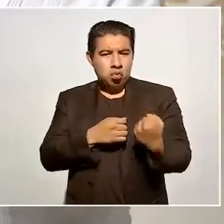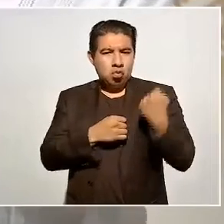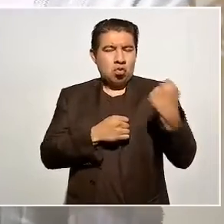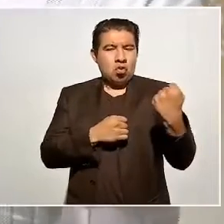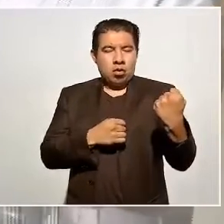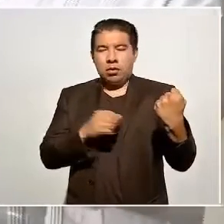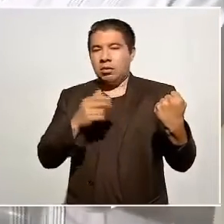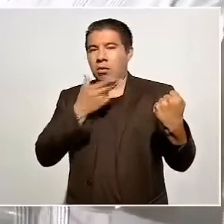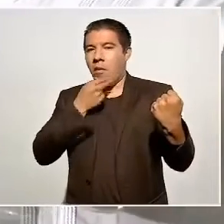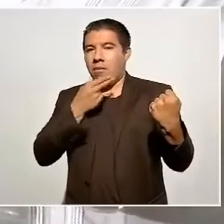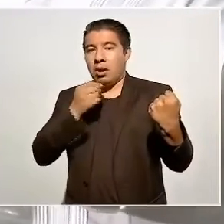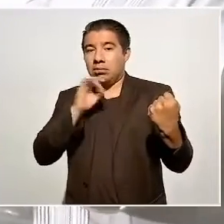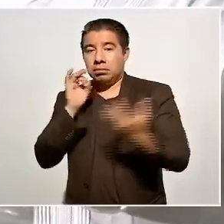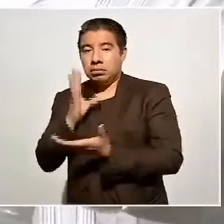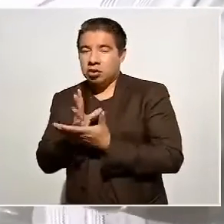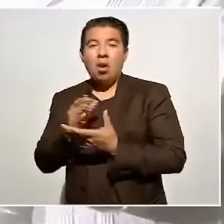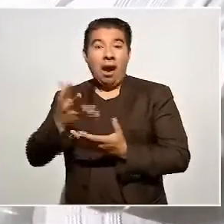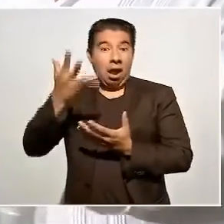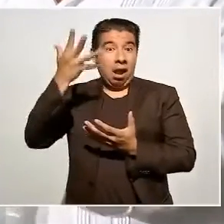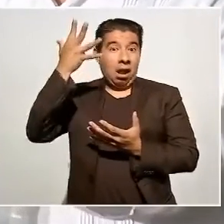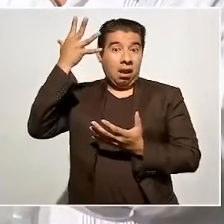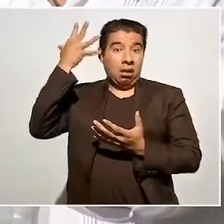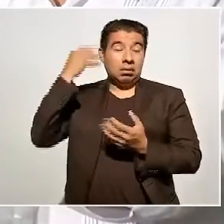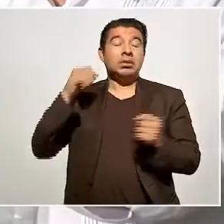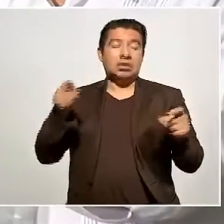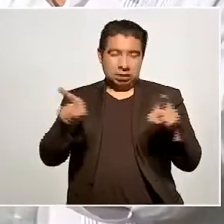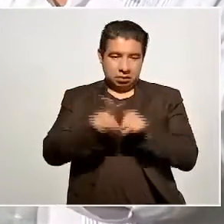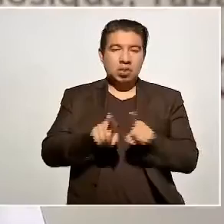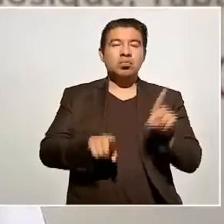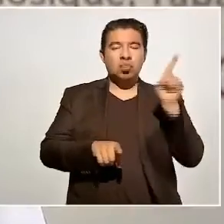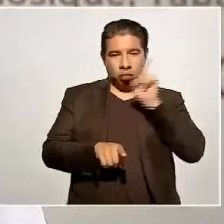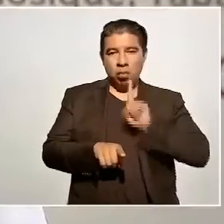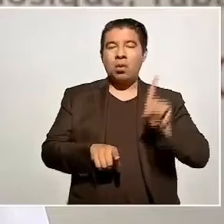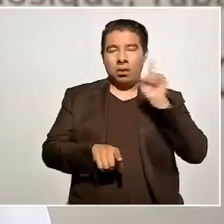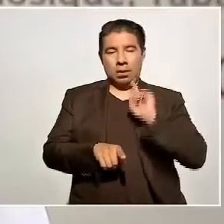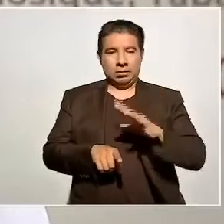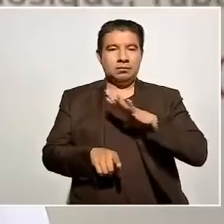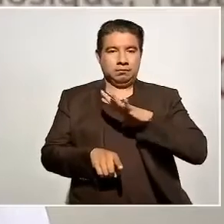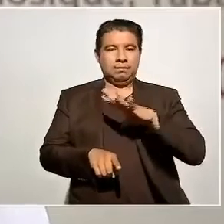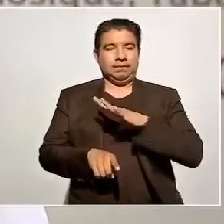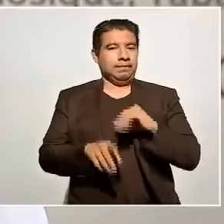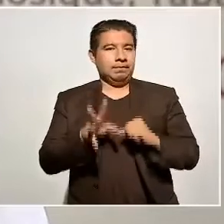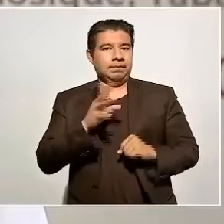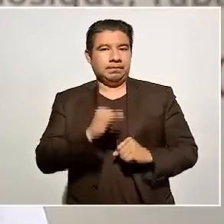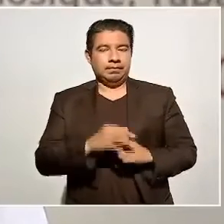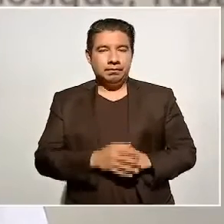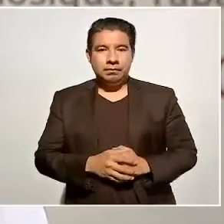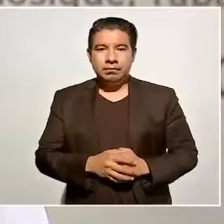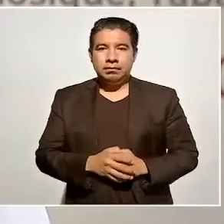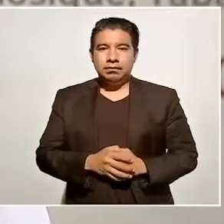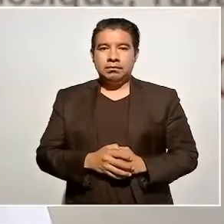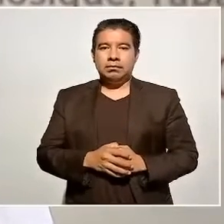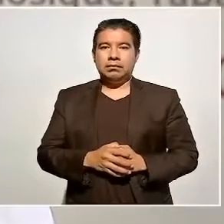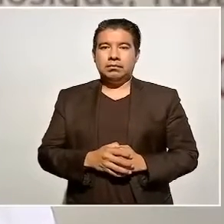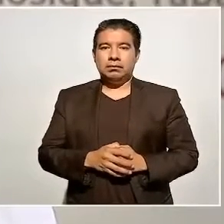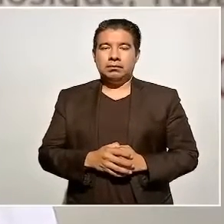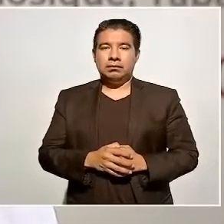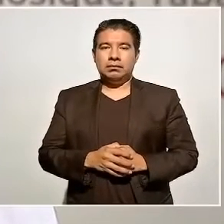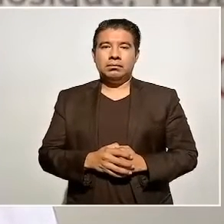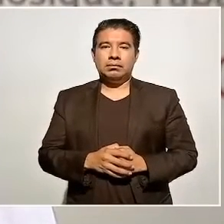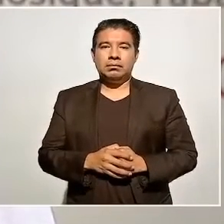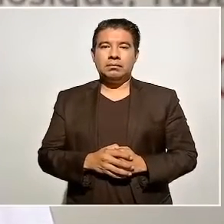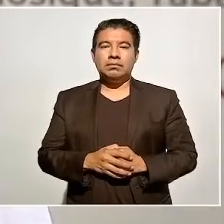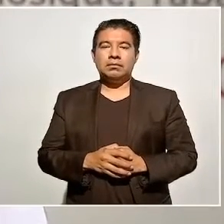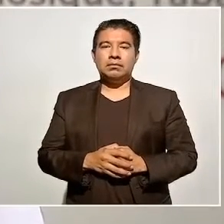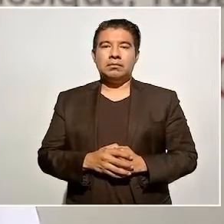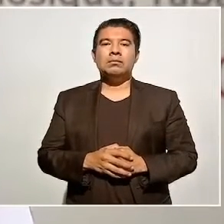manifiesto que habían también gobernantes mujeres, que